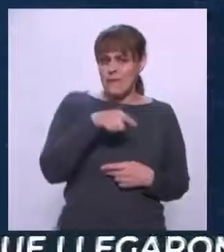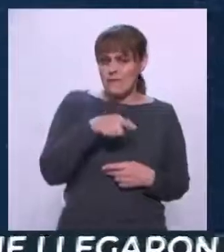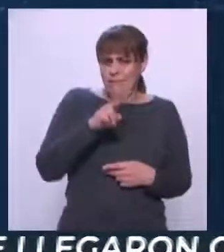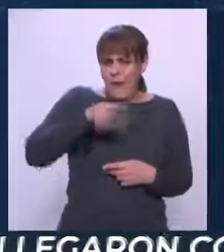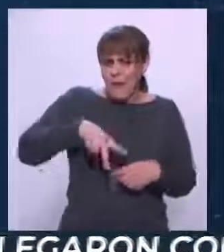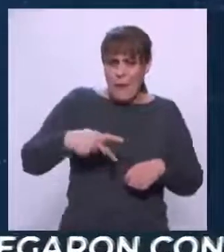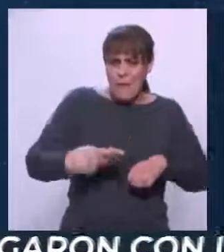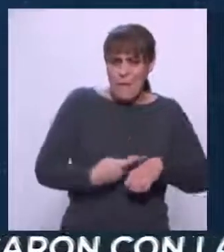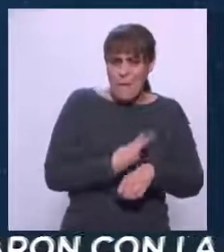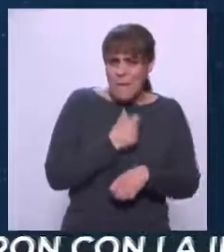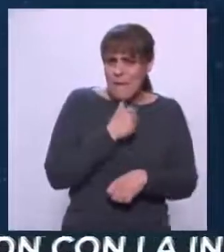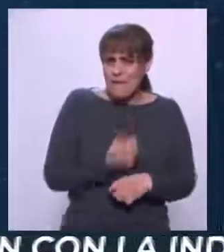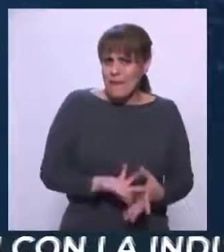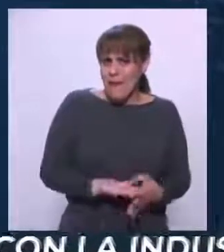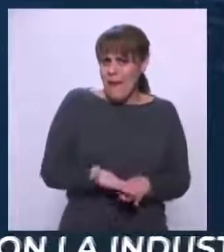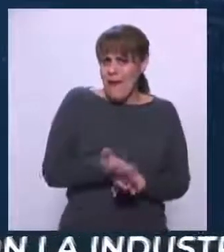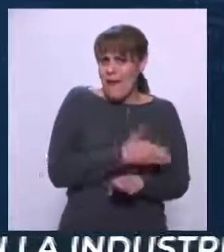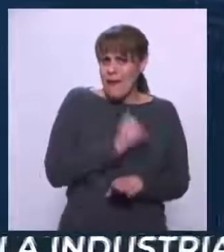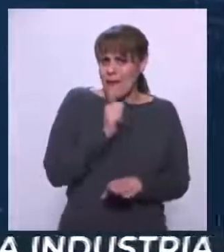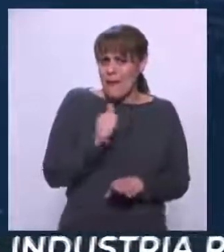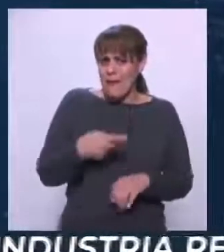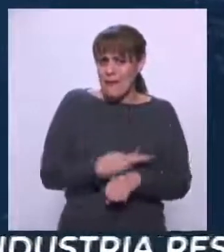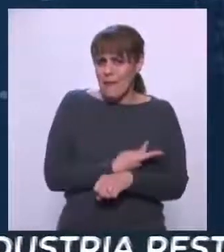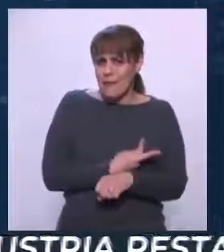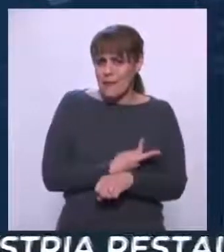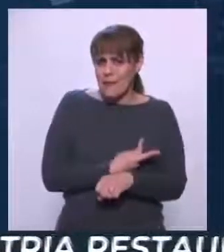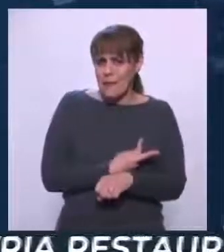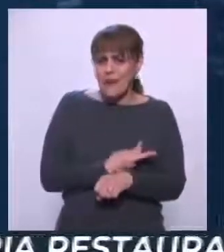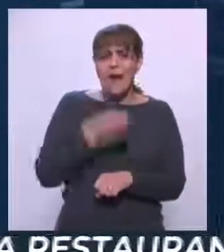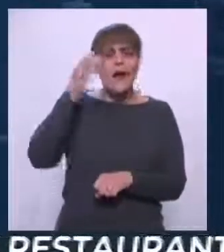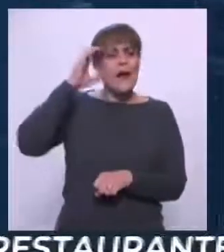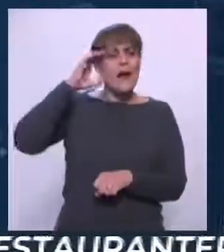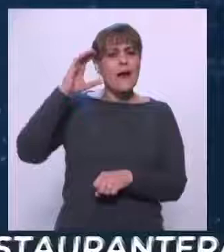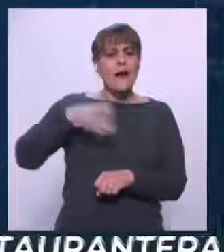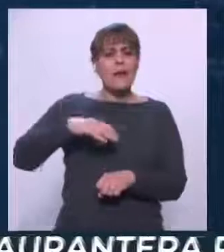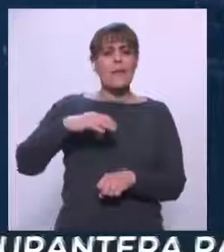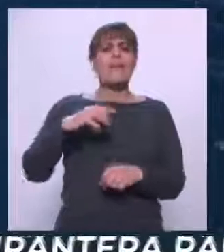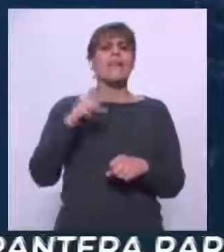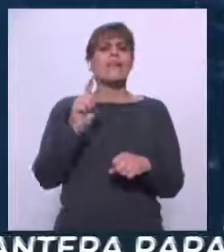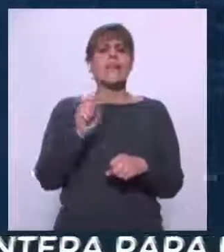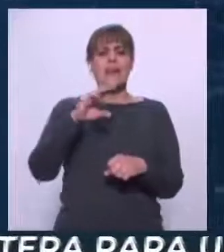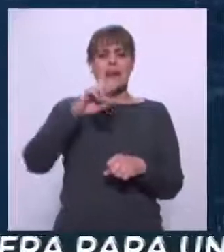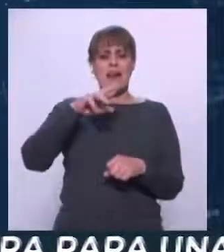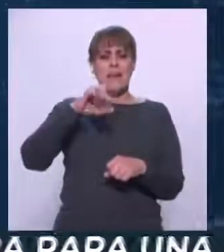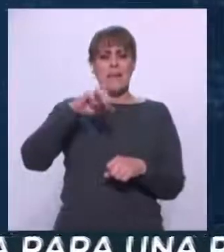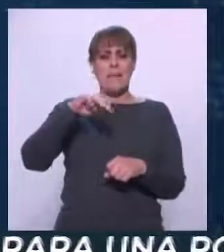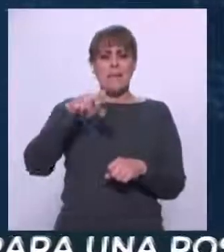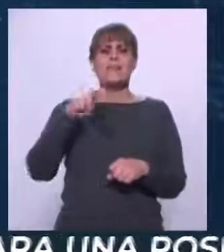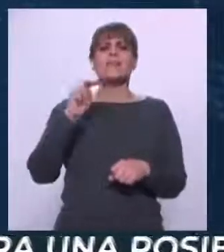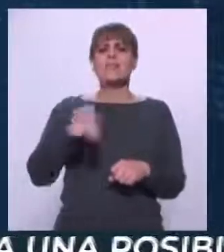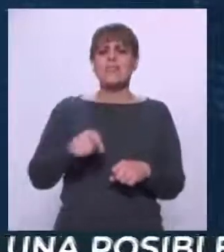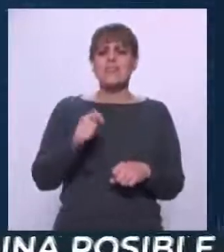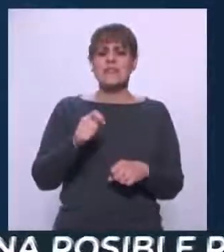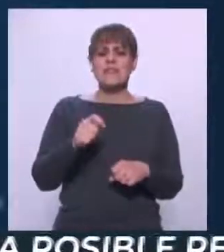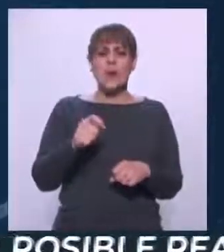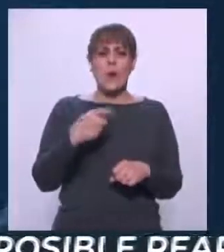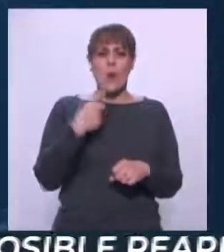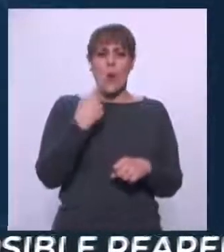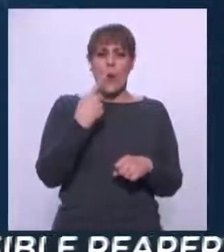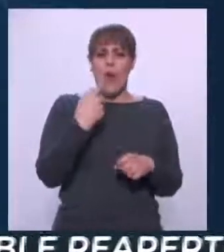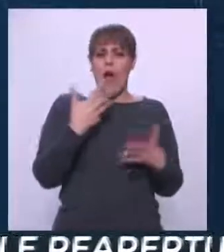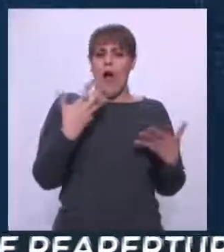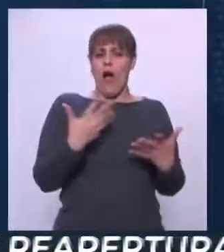cometió. Y hablo de crimen no como una conducta